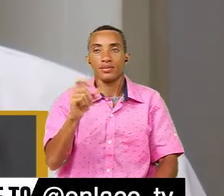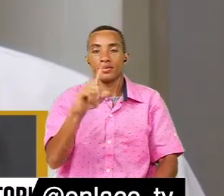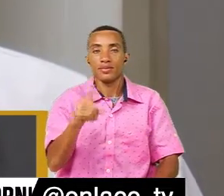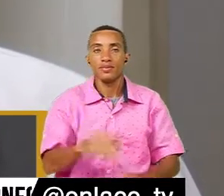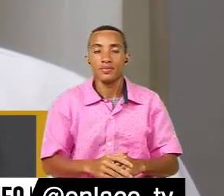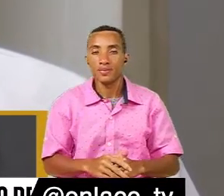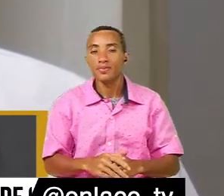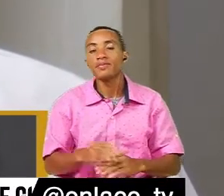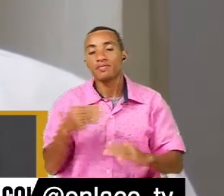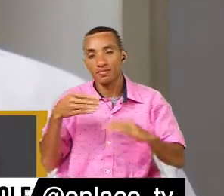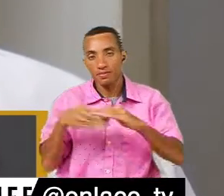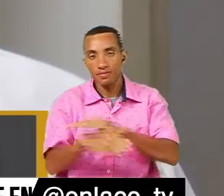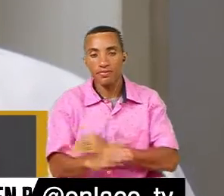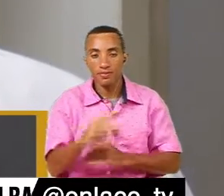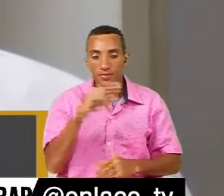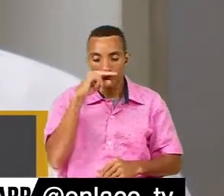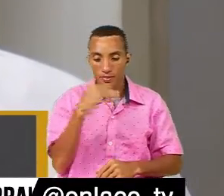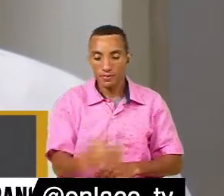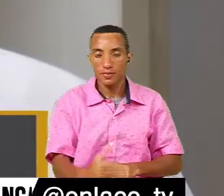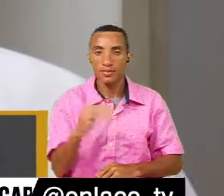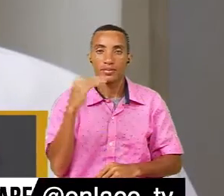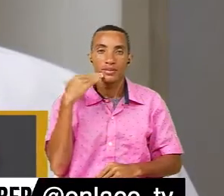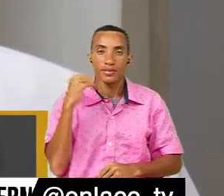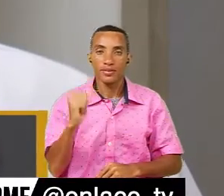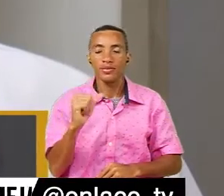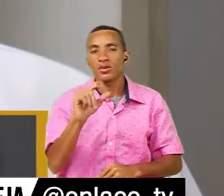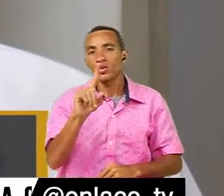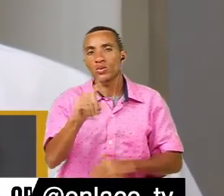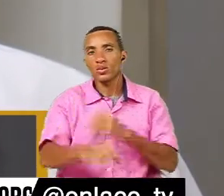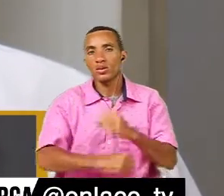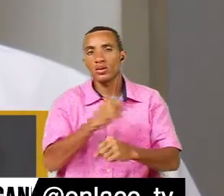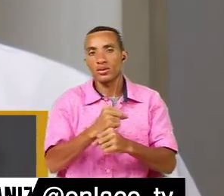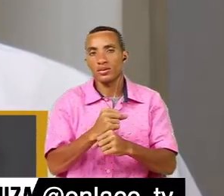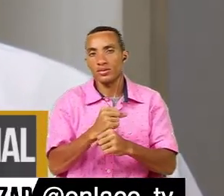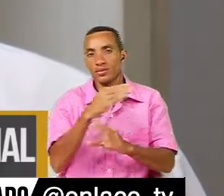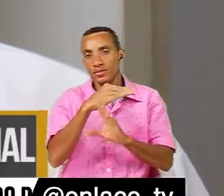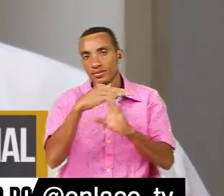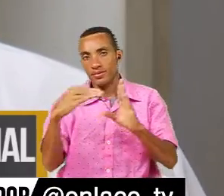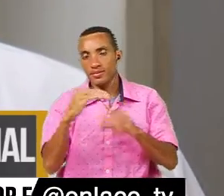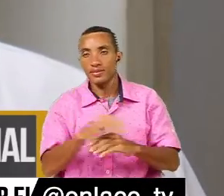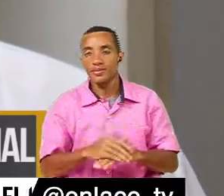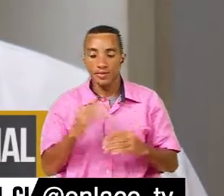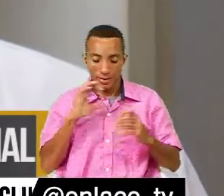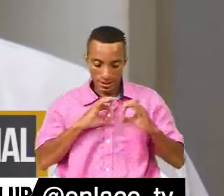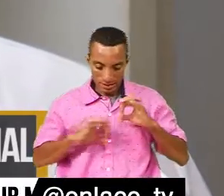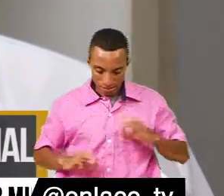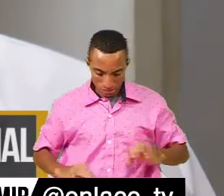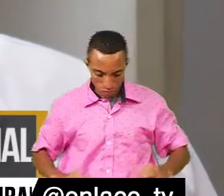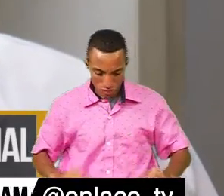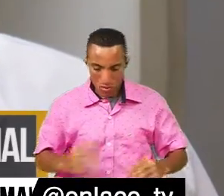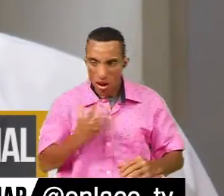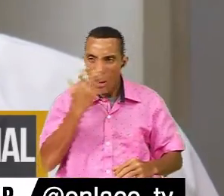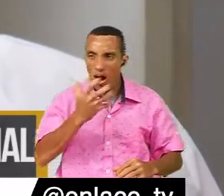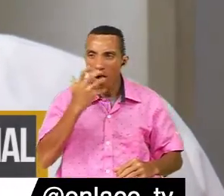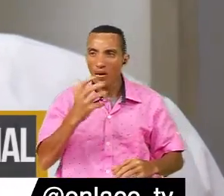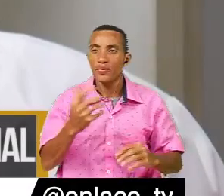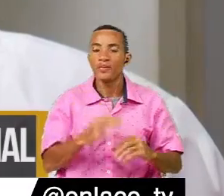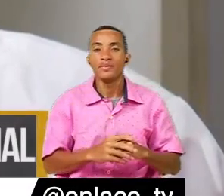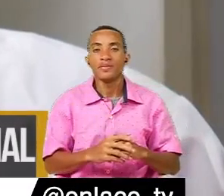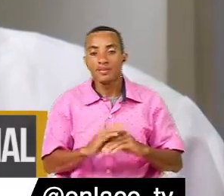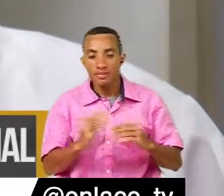la cual presentó quemaduras del 50-60% del cuerpo. Por la característica y la seriedad de las quemaduras, la niña fue valorada